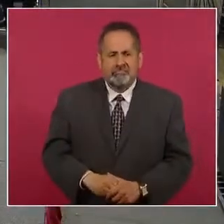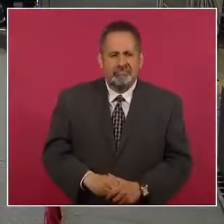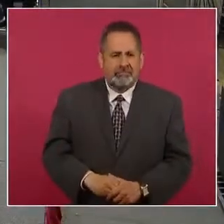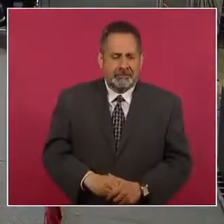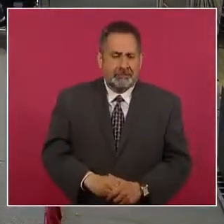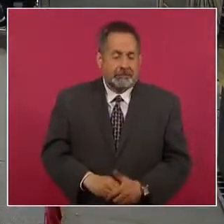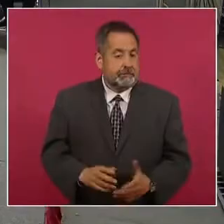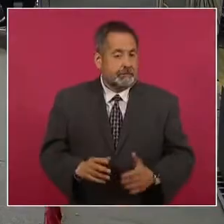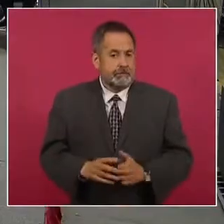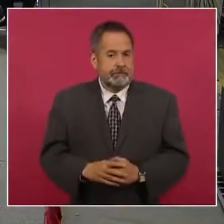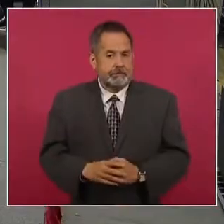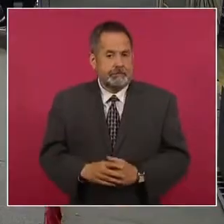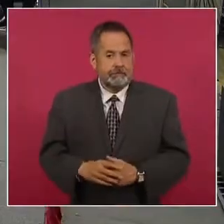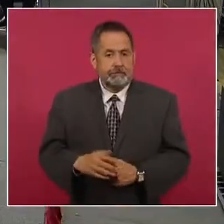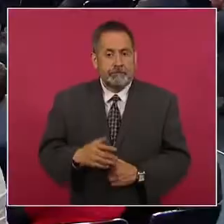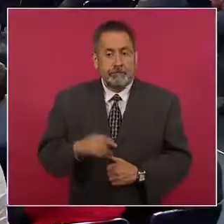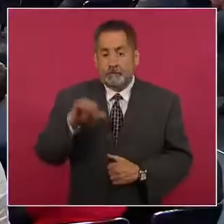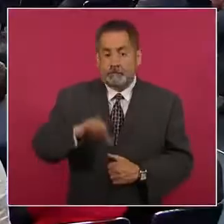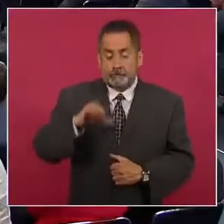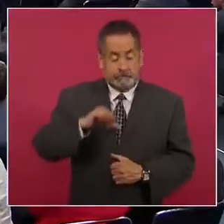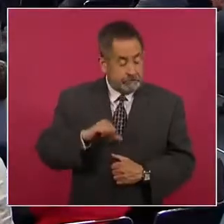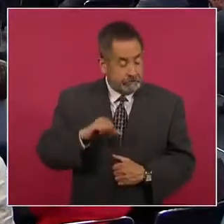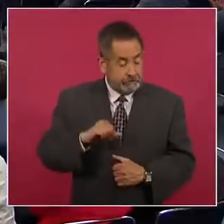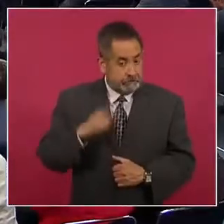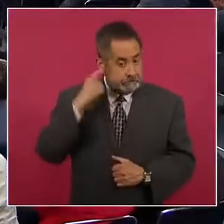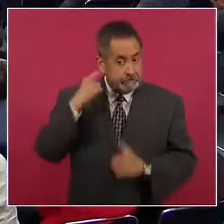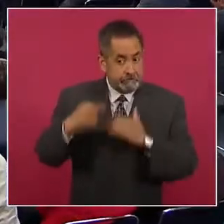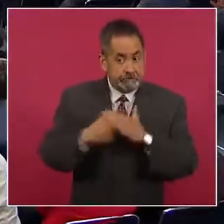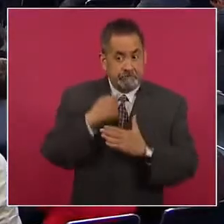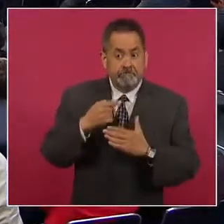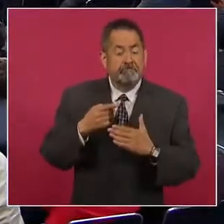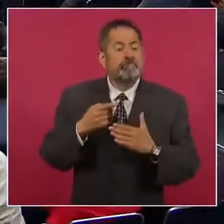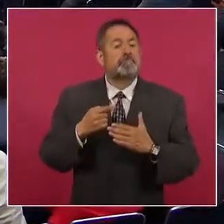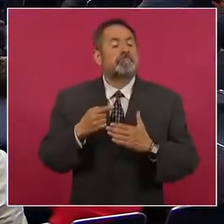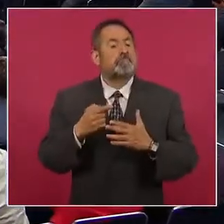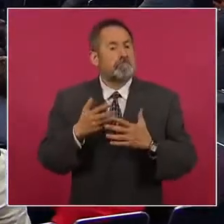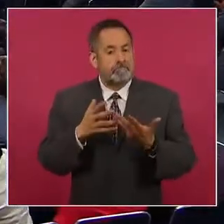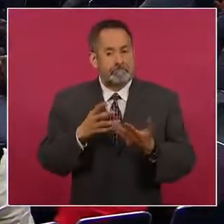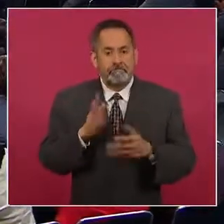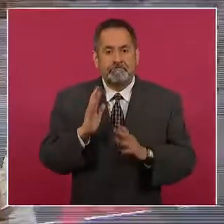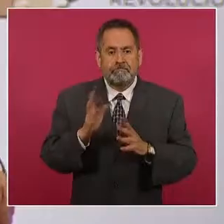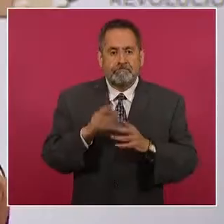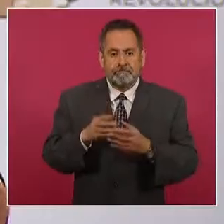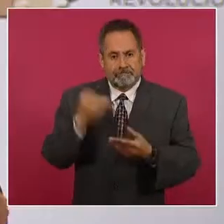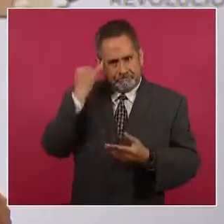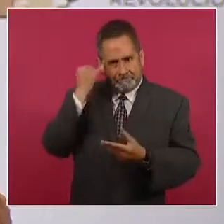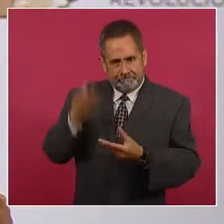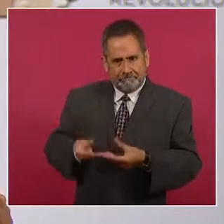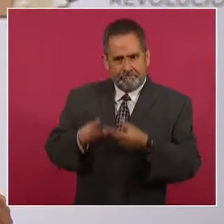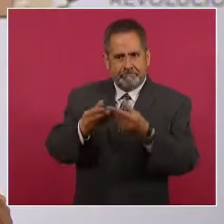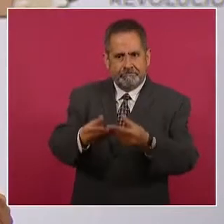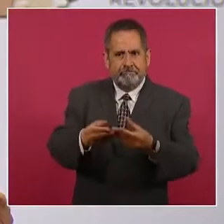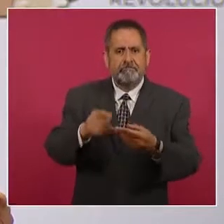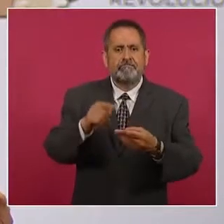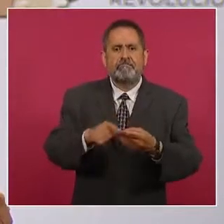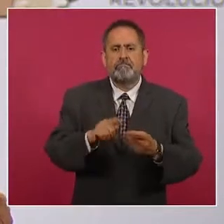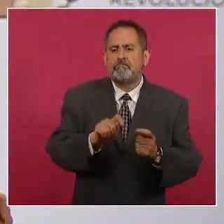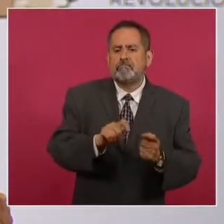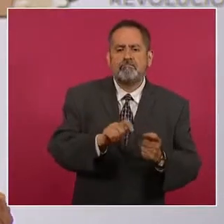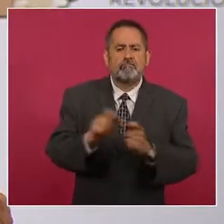Hoy nos enteramos que ha sido turnada la iniciativa